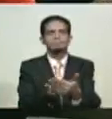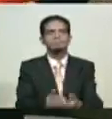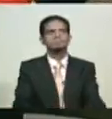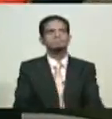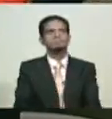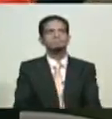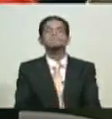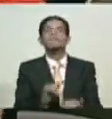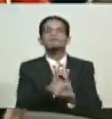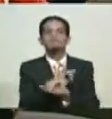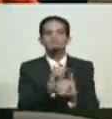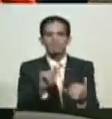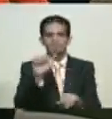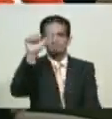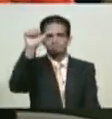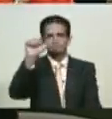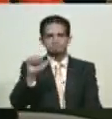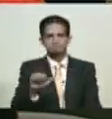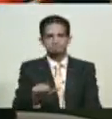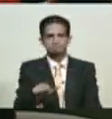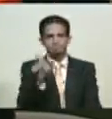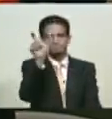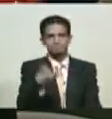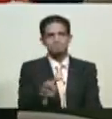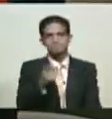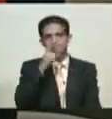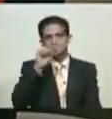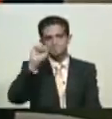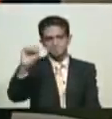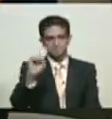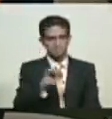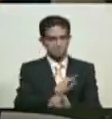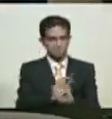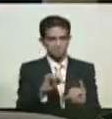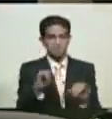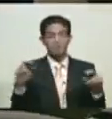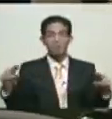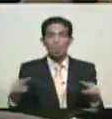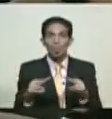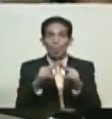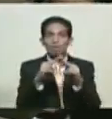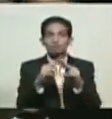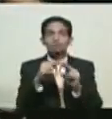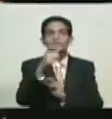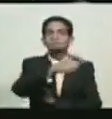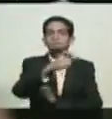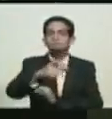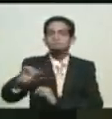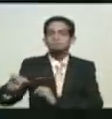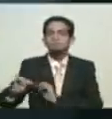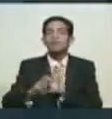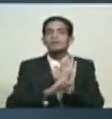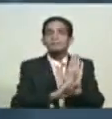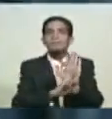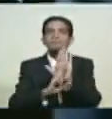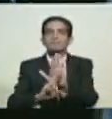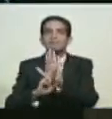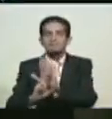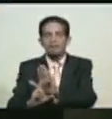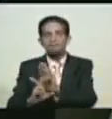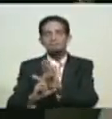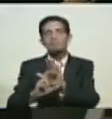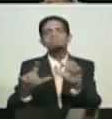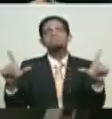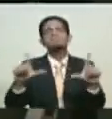república bolivariana de venezuela nicolás maduro moros quien ha culminado este encuentro con representantes de los medios de comunicación